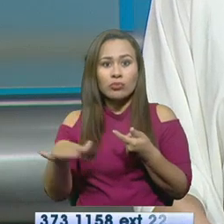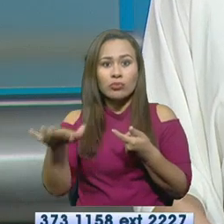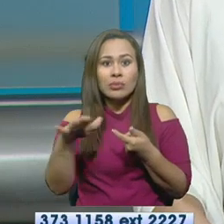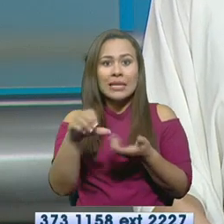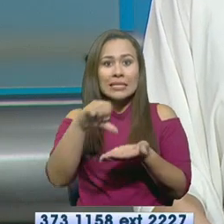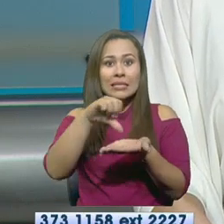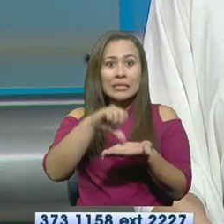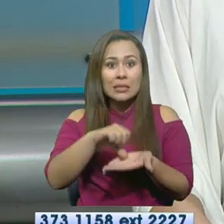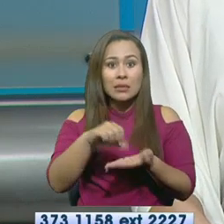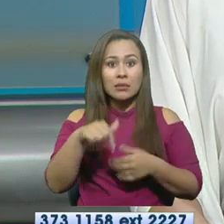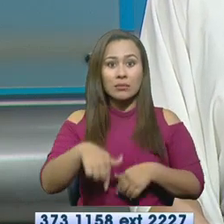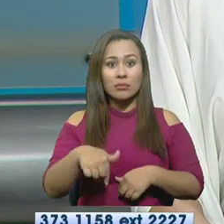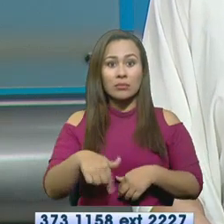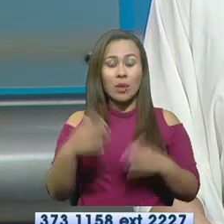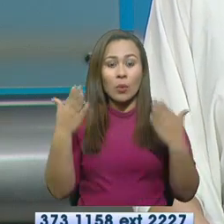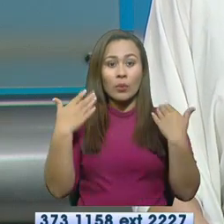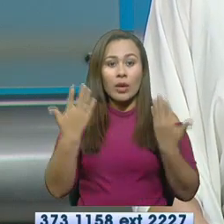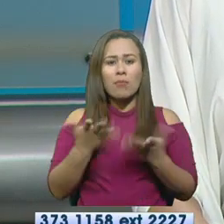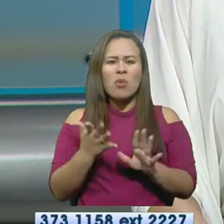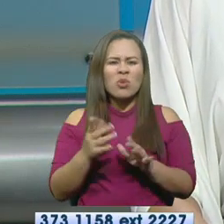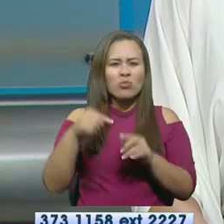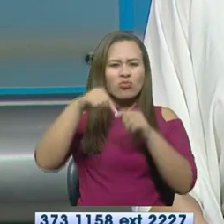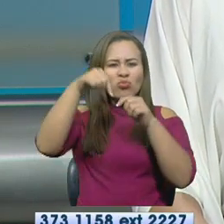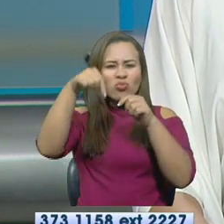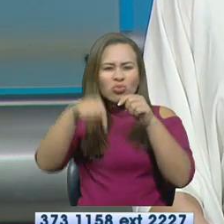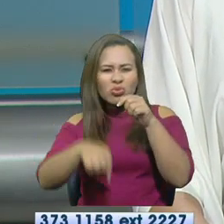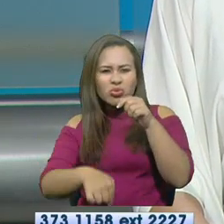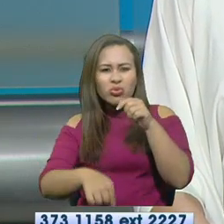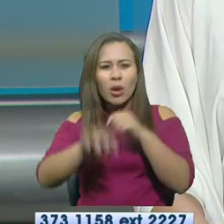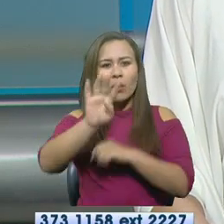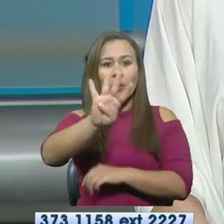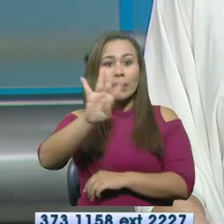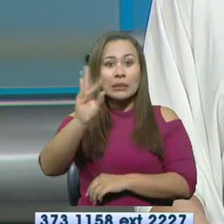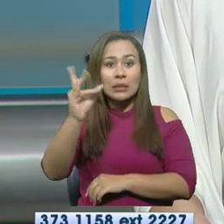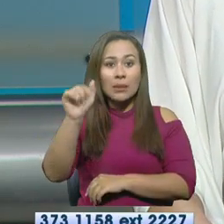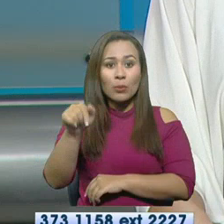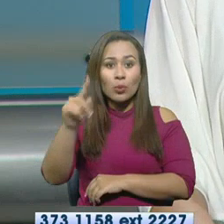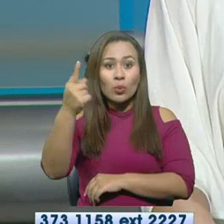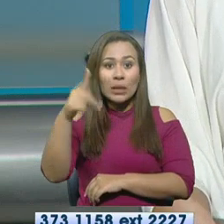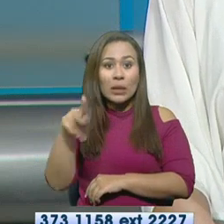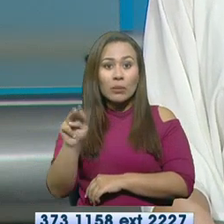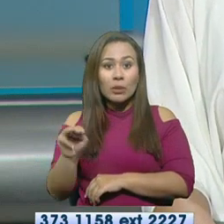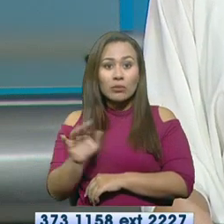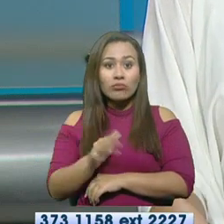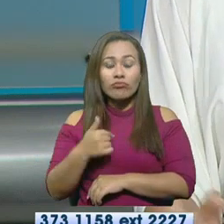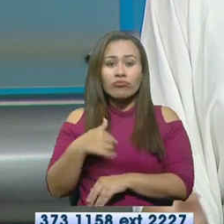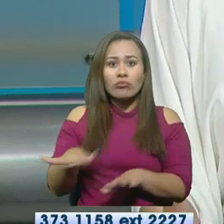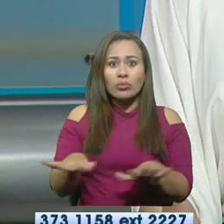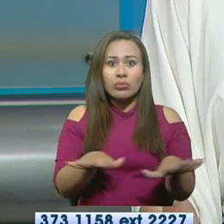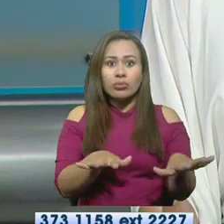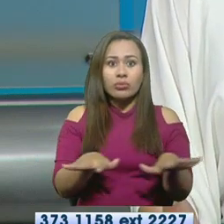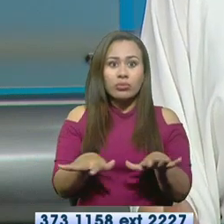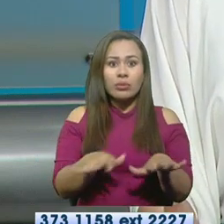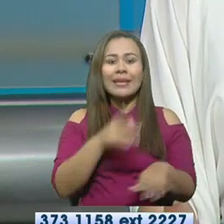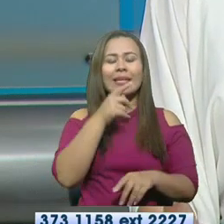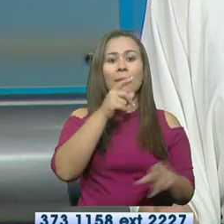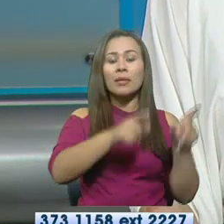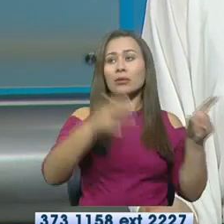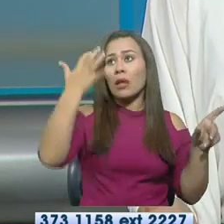del puerto principal, a una profundidad de 47.1 kilómetros. El movimiento causó alarma en la